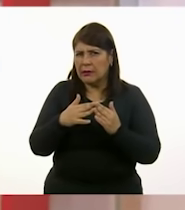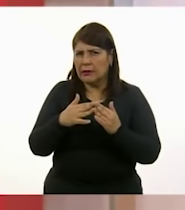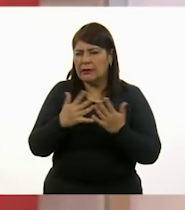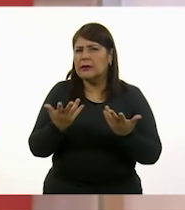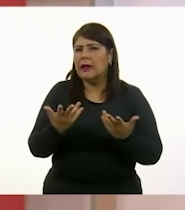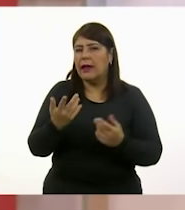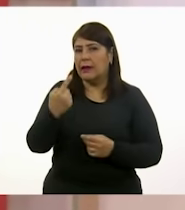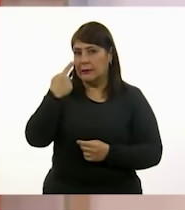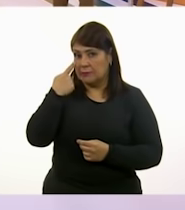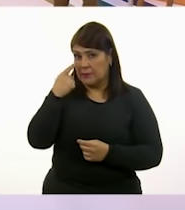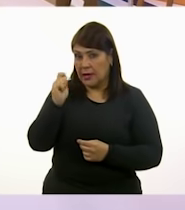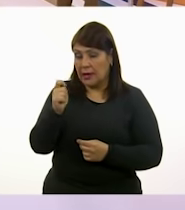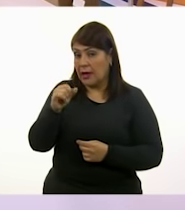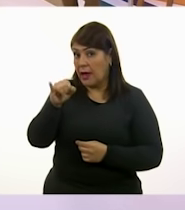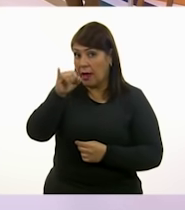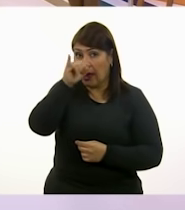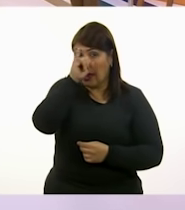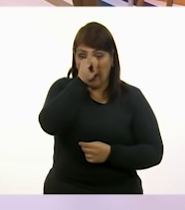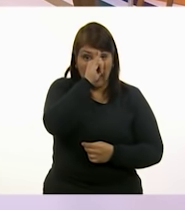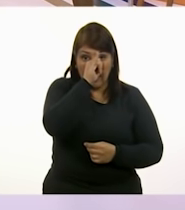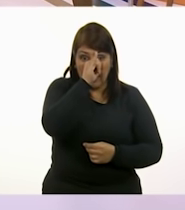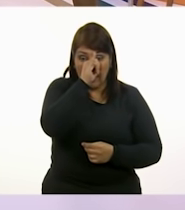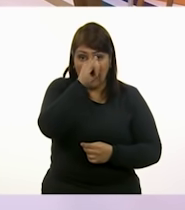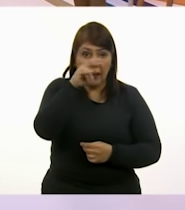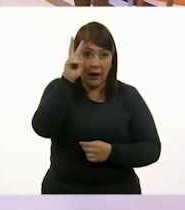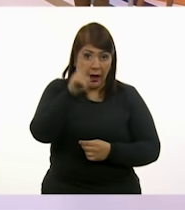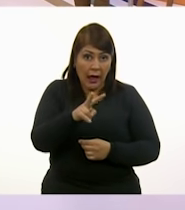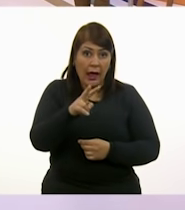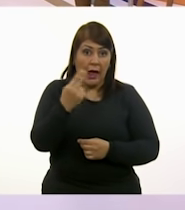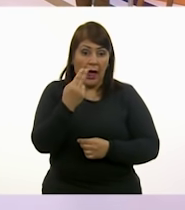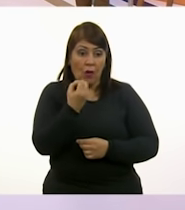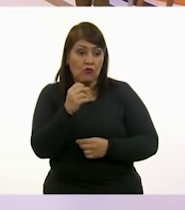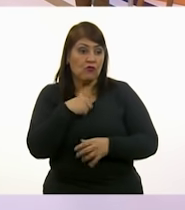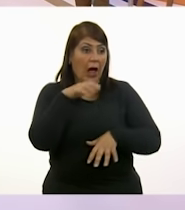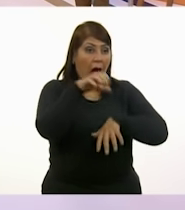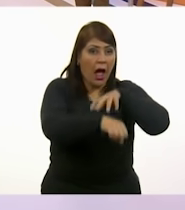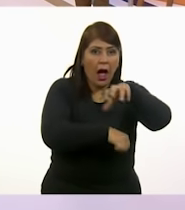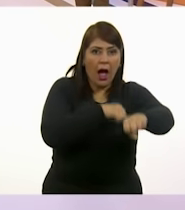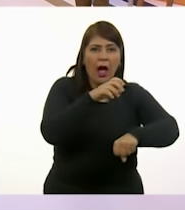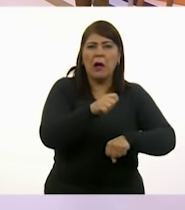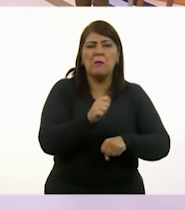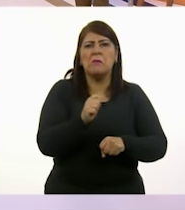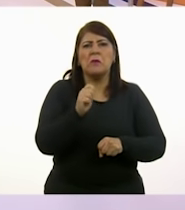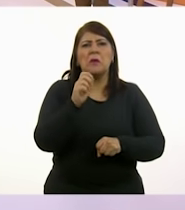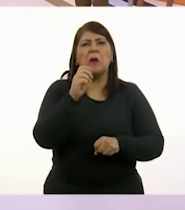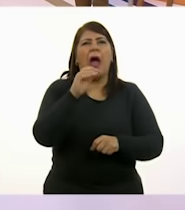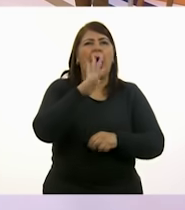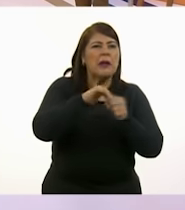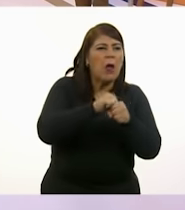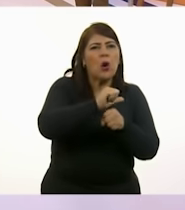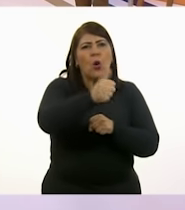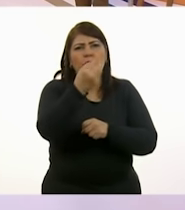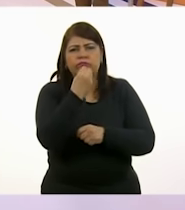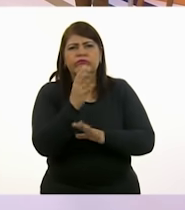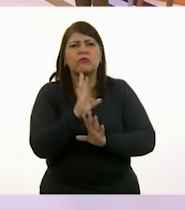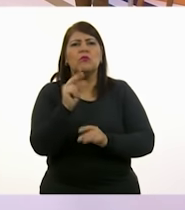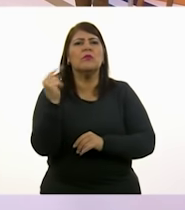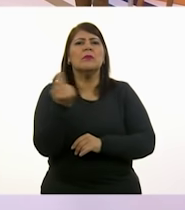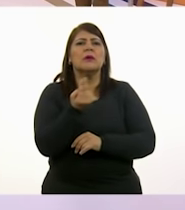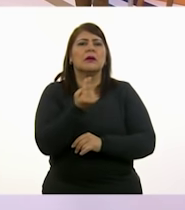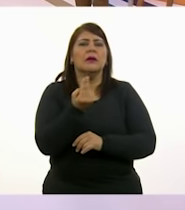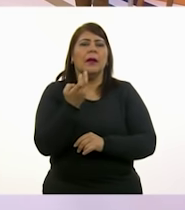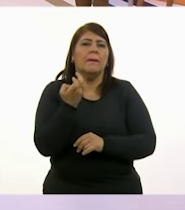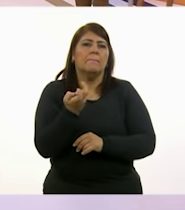El rinoceronte no necesita cazar Por lo tanto, no necesita ser tan ágil como un leopardo Por eso,